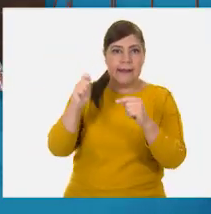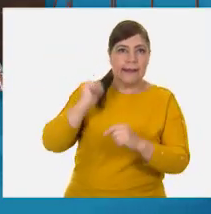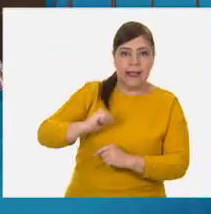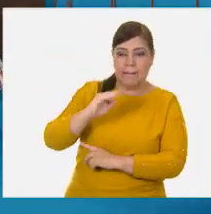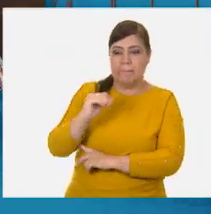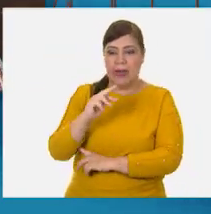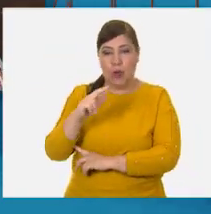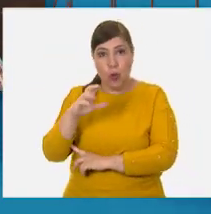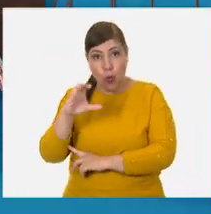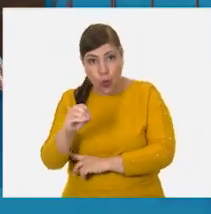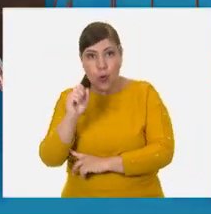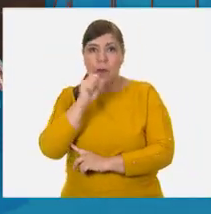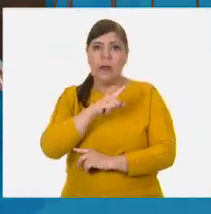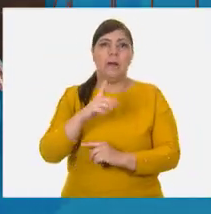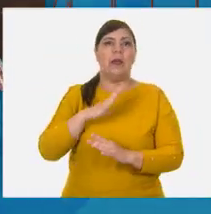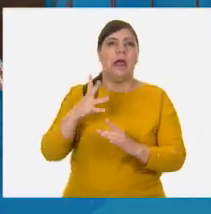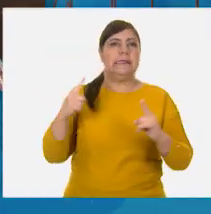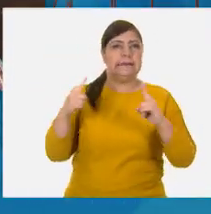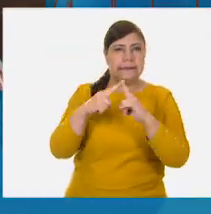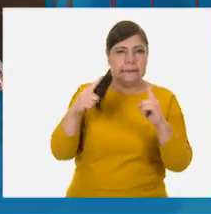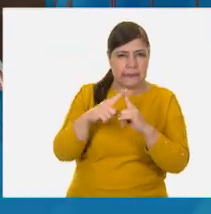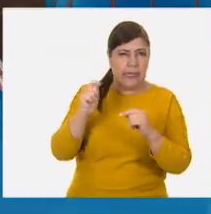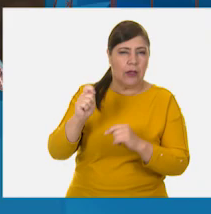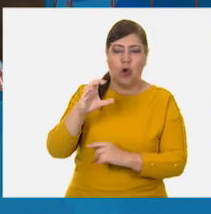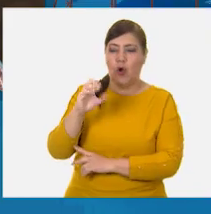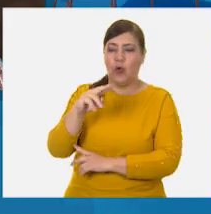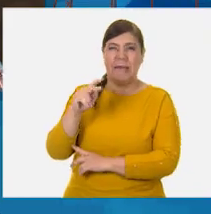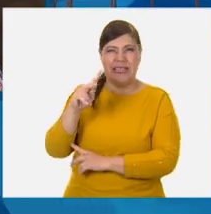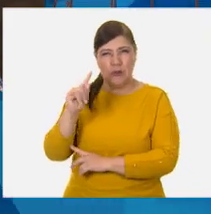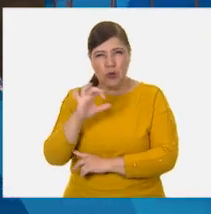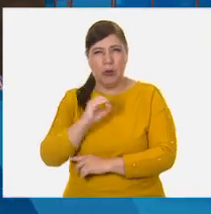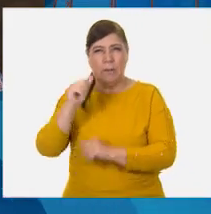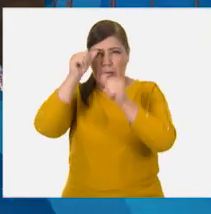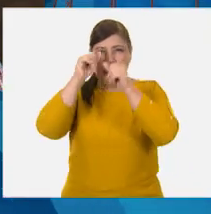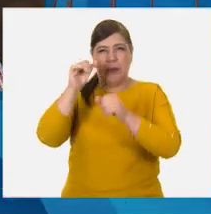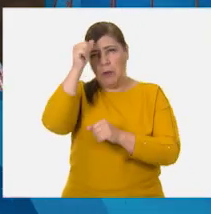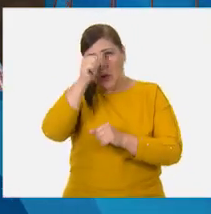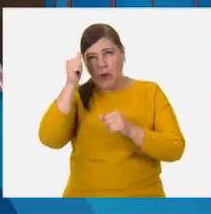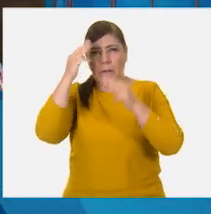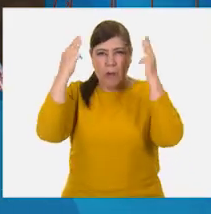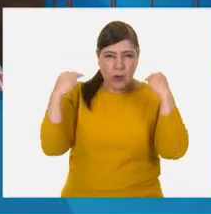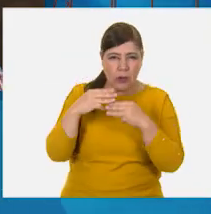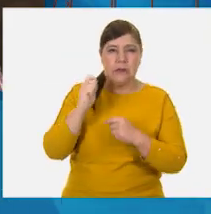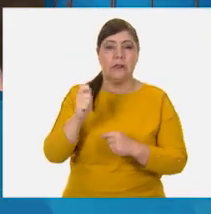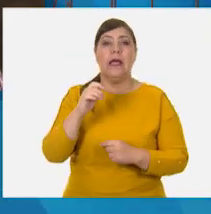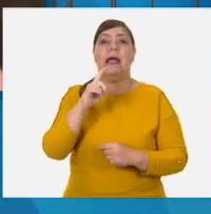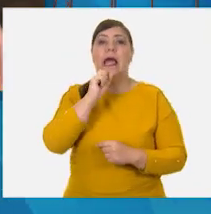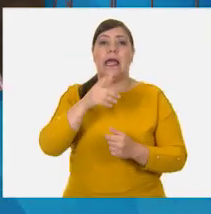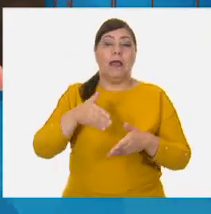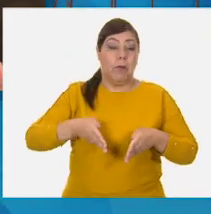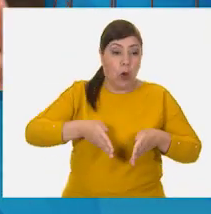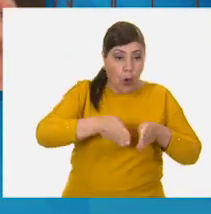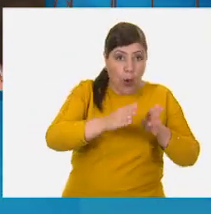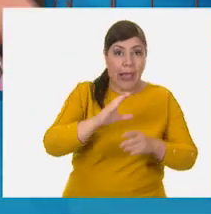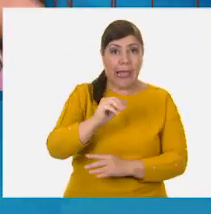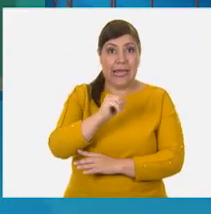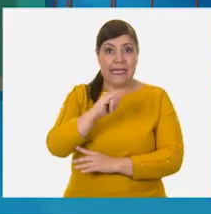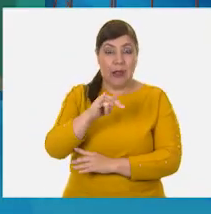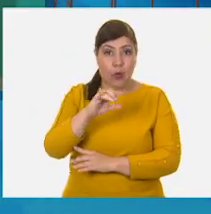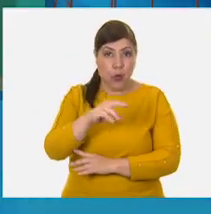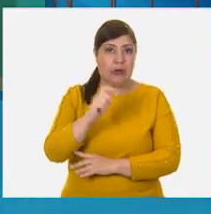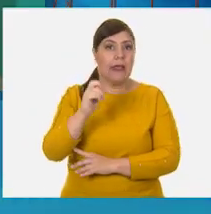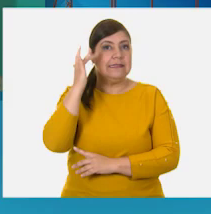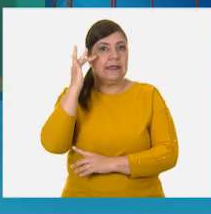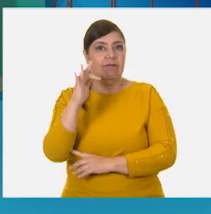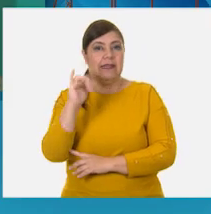conventos, ¿no? Los propios nombres de las calles, ¿no? El Callejón de San Francisco, por ejemplo, u otros nombres que también